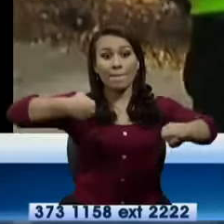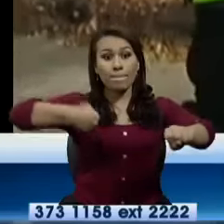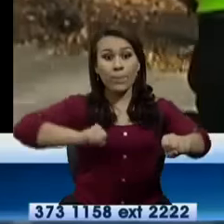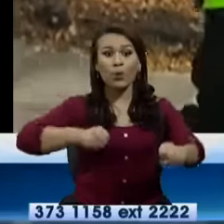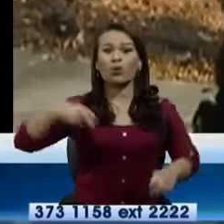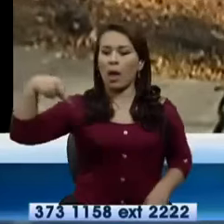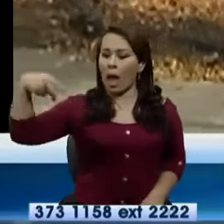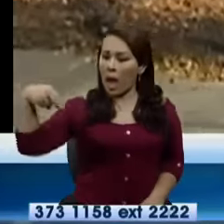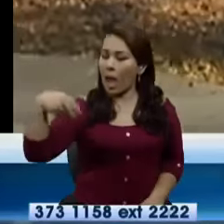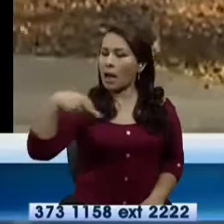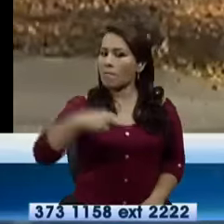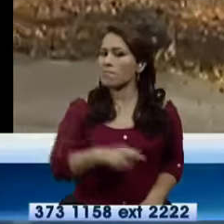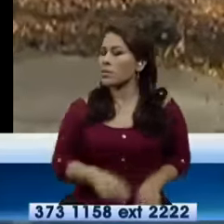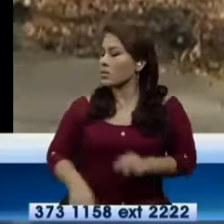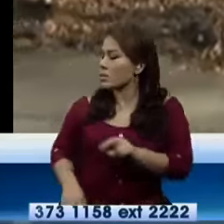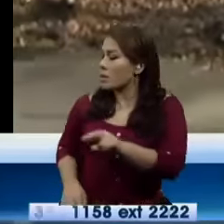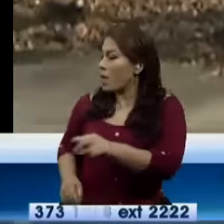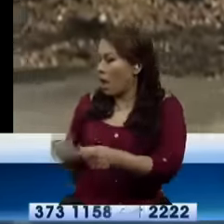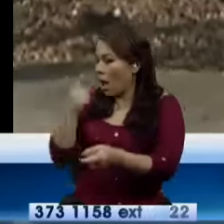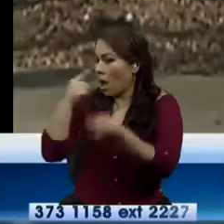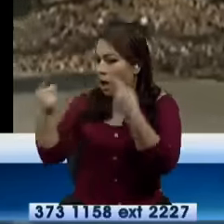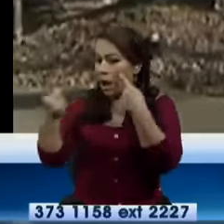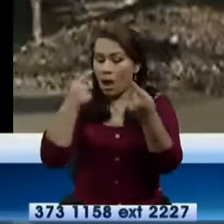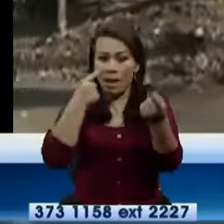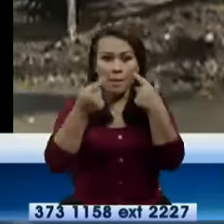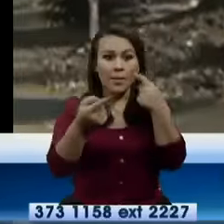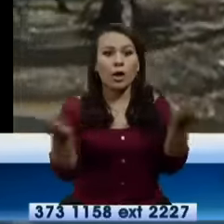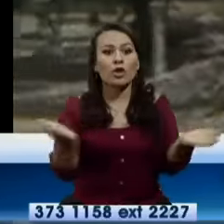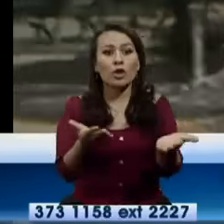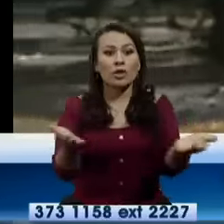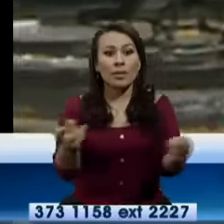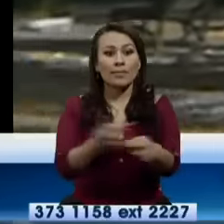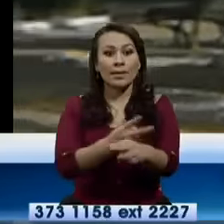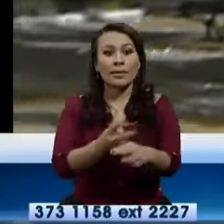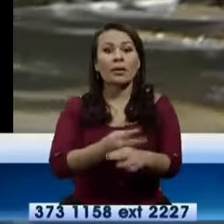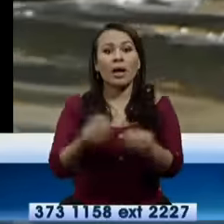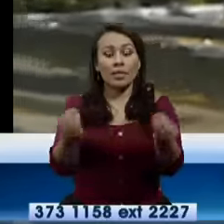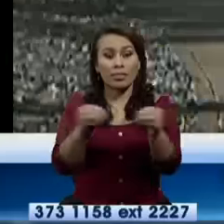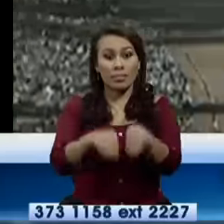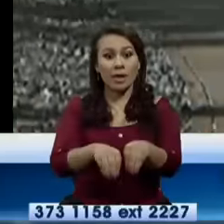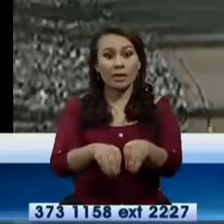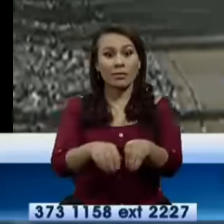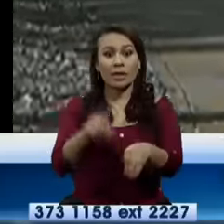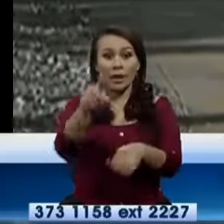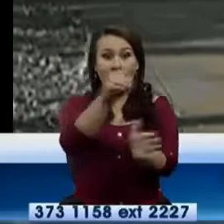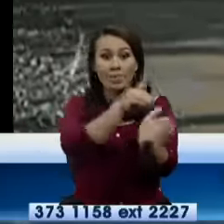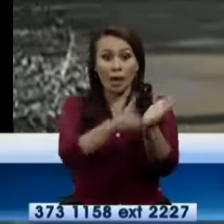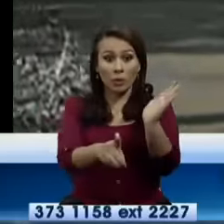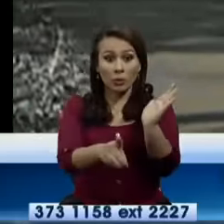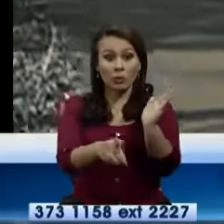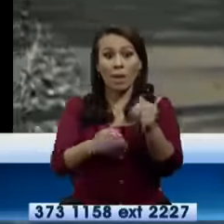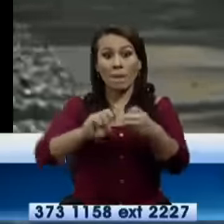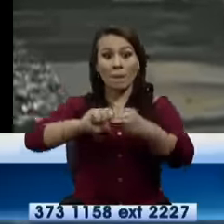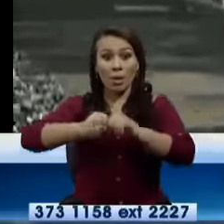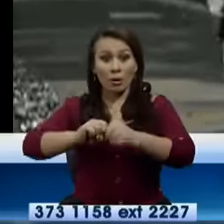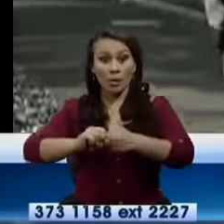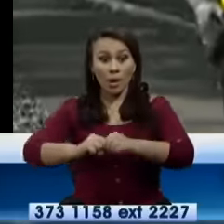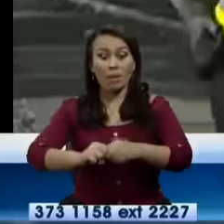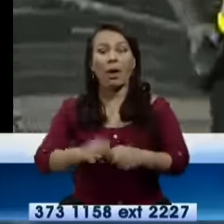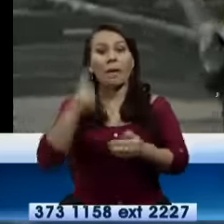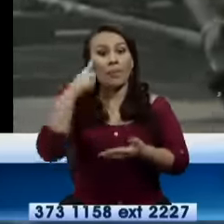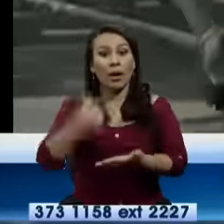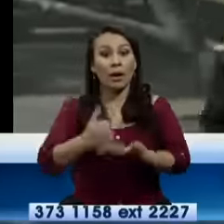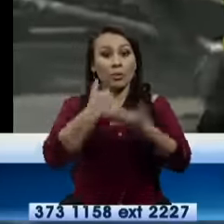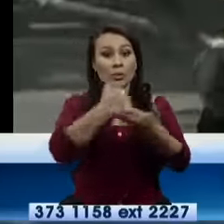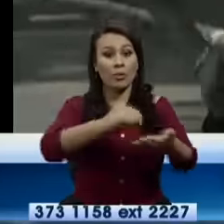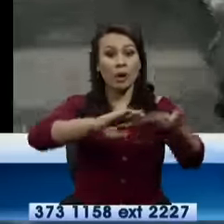pie para reducir los índices delictivos y atendiendo la denuncia ciudadana estará en los puntos más problemáticos En beneficio de